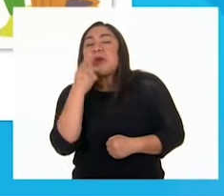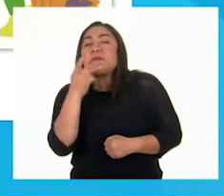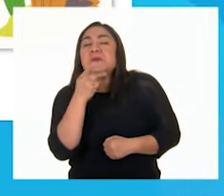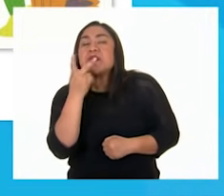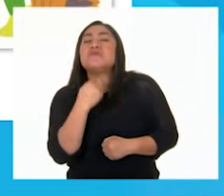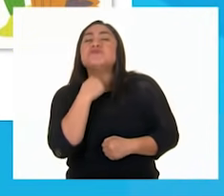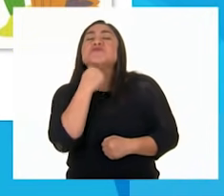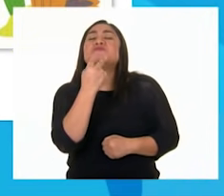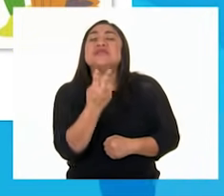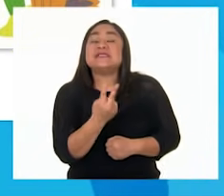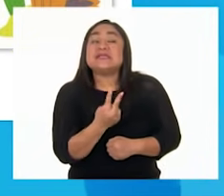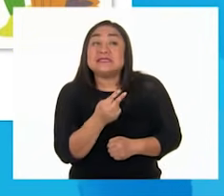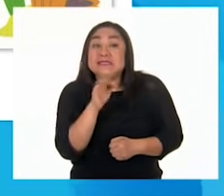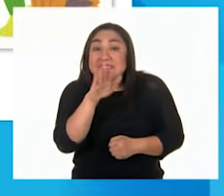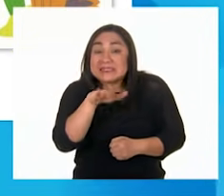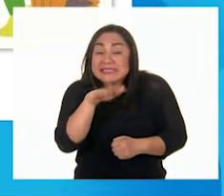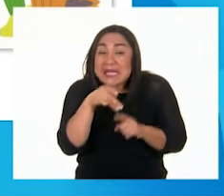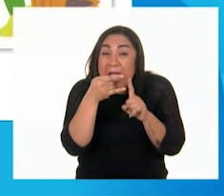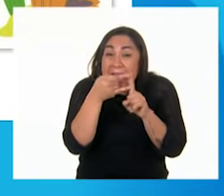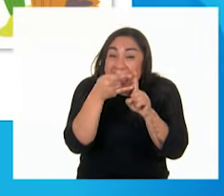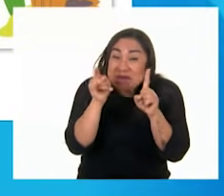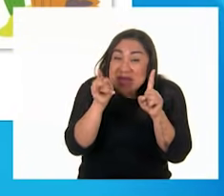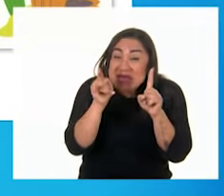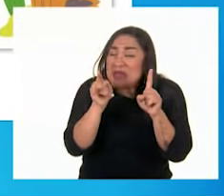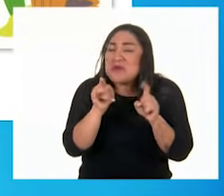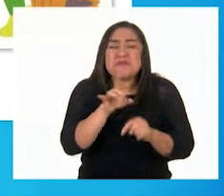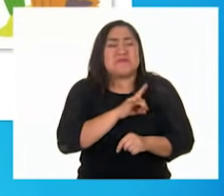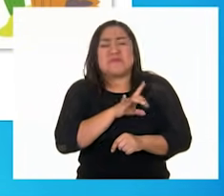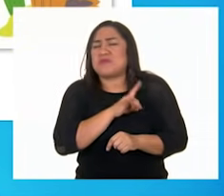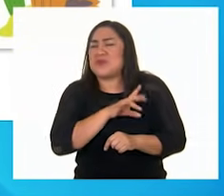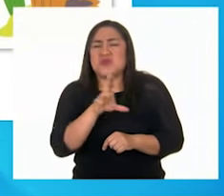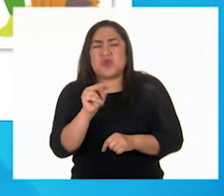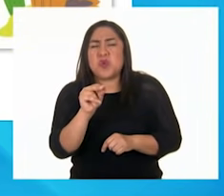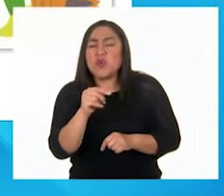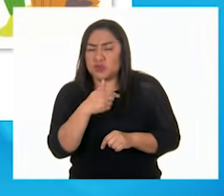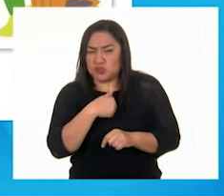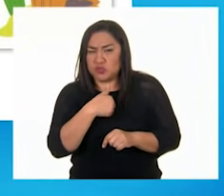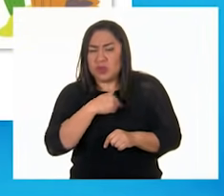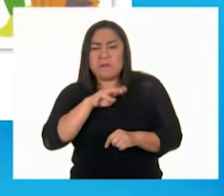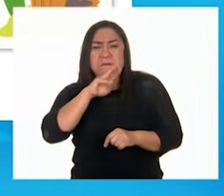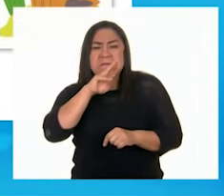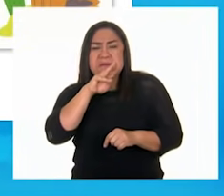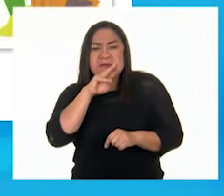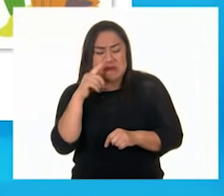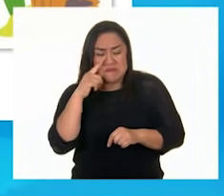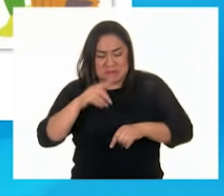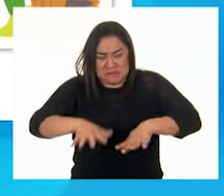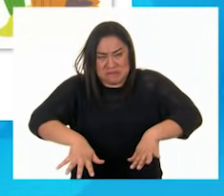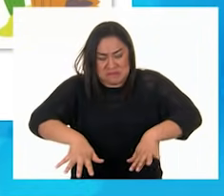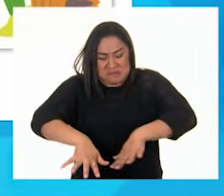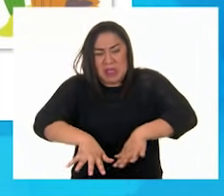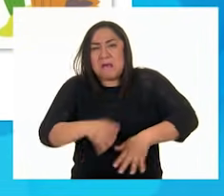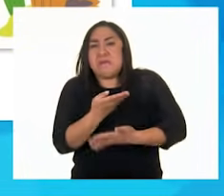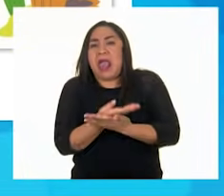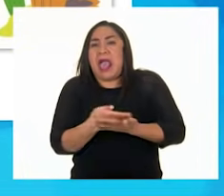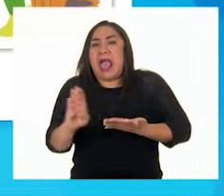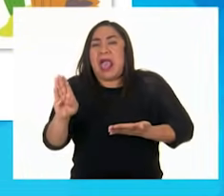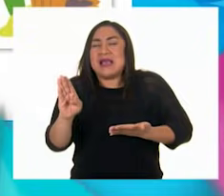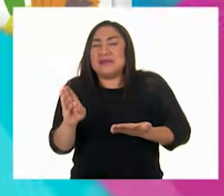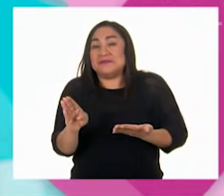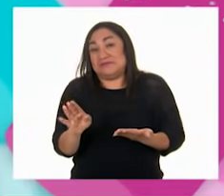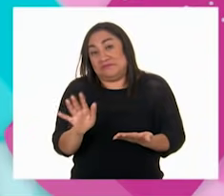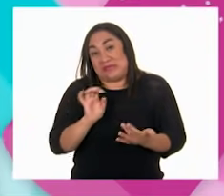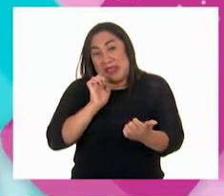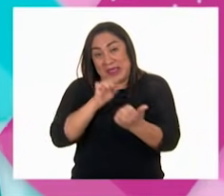¡Ábranme! ¡No tengan miedo! ¡Soy su mamita! ¡Miren mis patitas blancas! ¡Qué